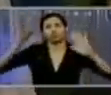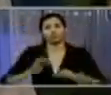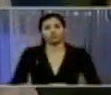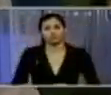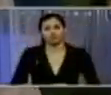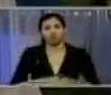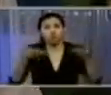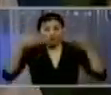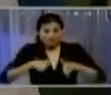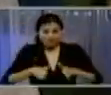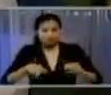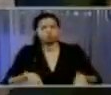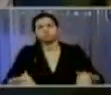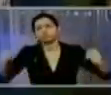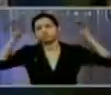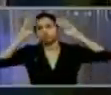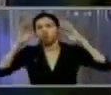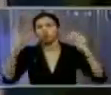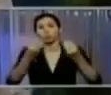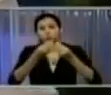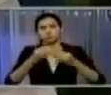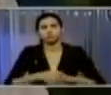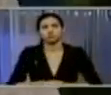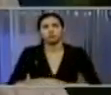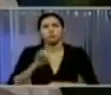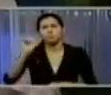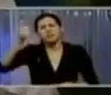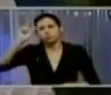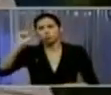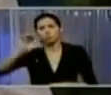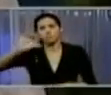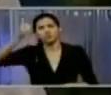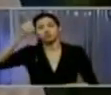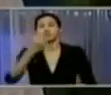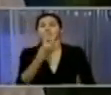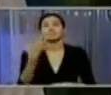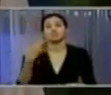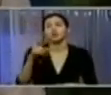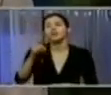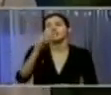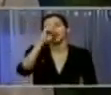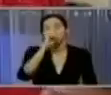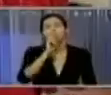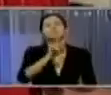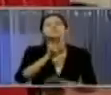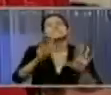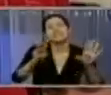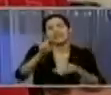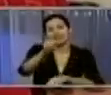la conozco. Ella es un poquito más mayor que yo. Yo tengo 25, ella tiene 27.